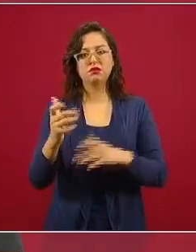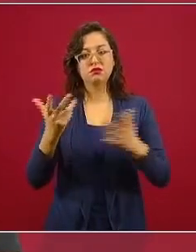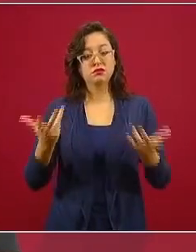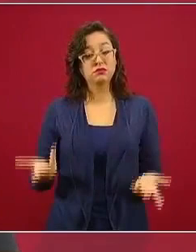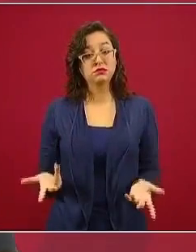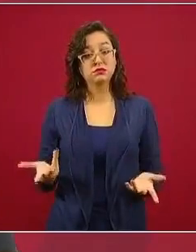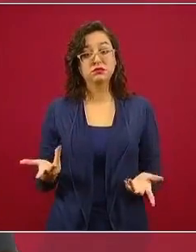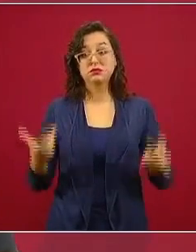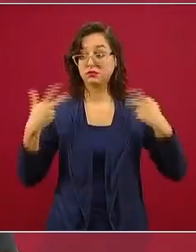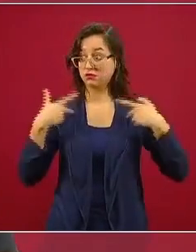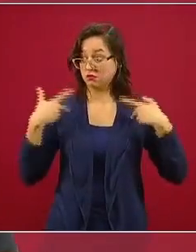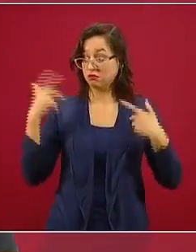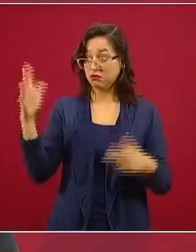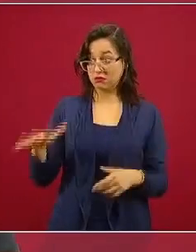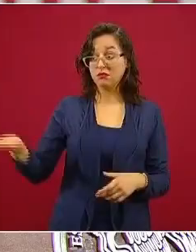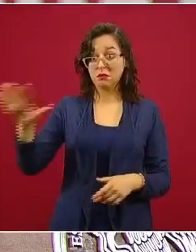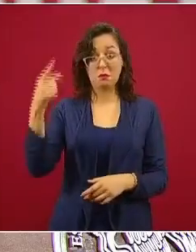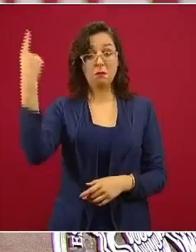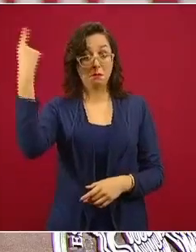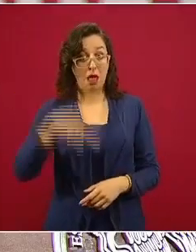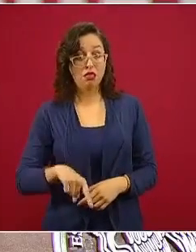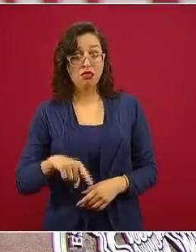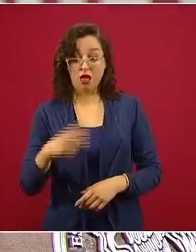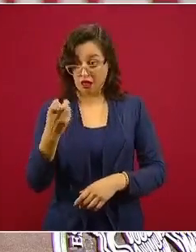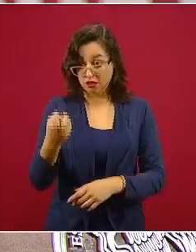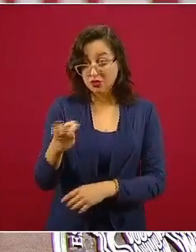pueblo el que manda?